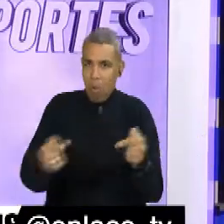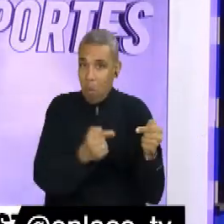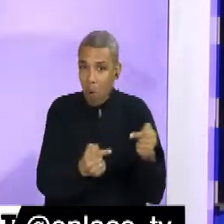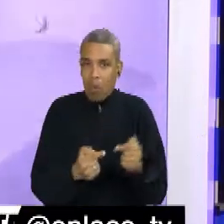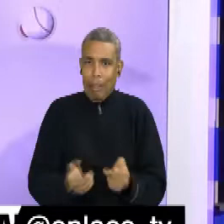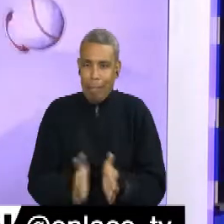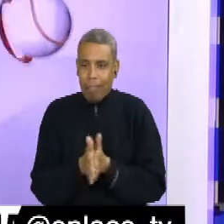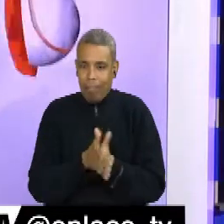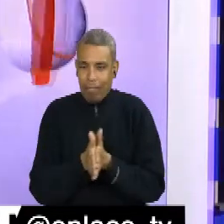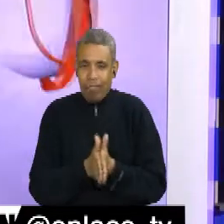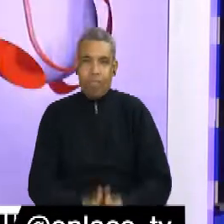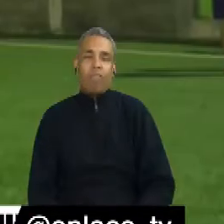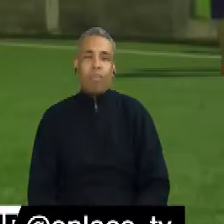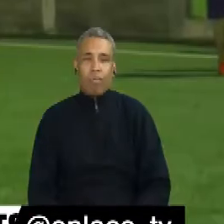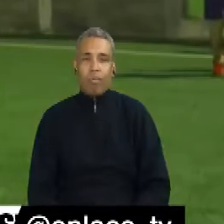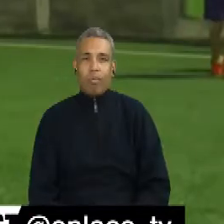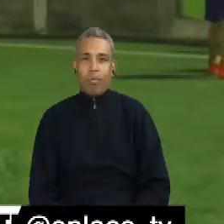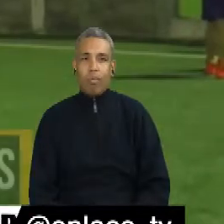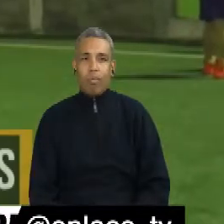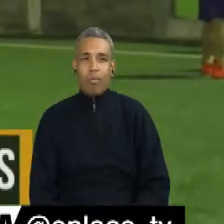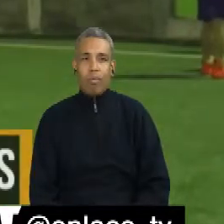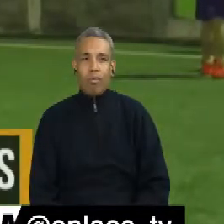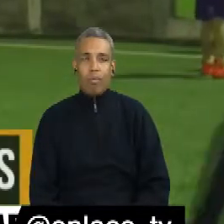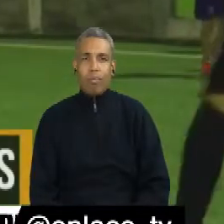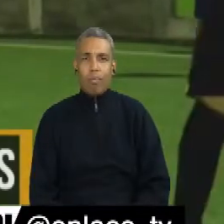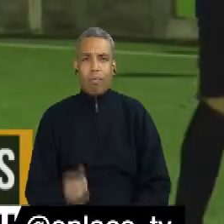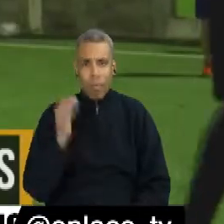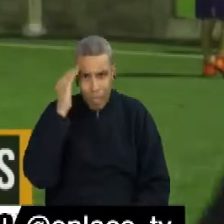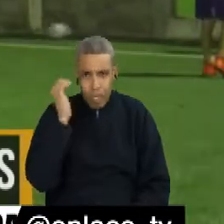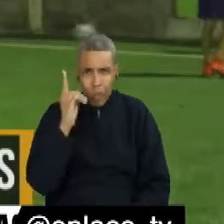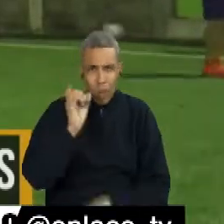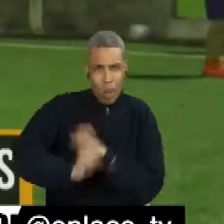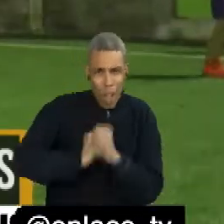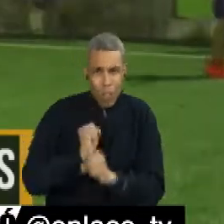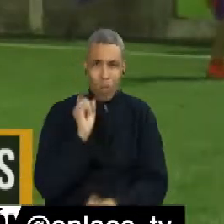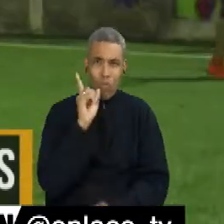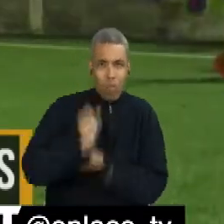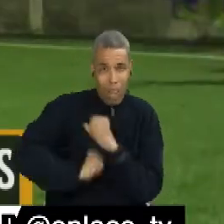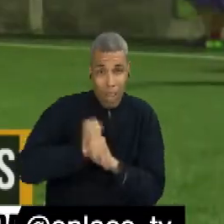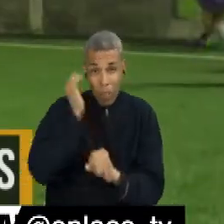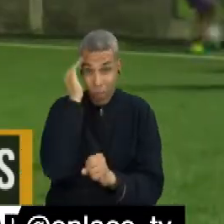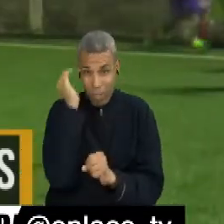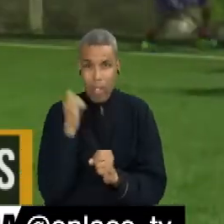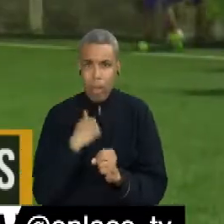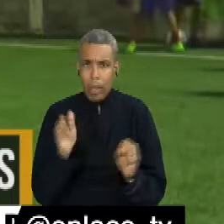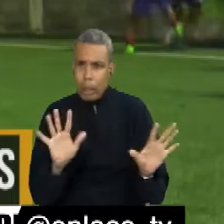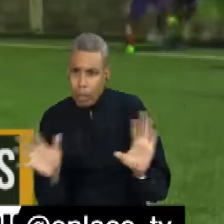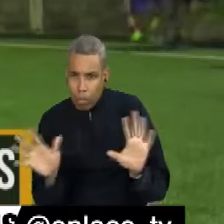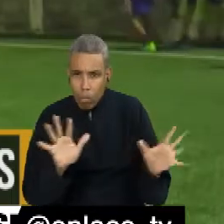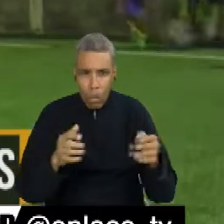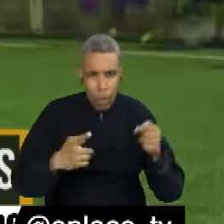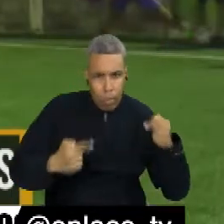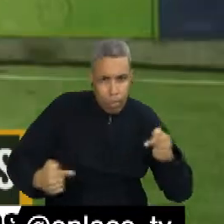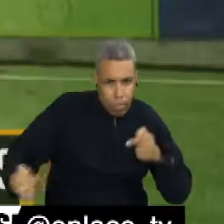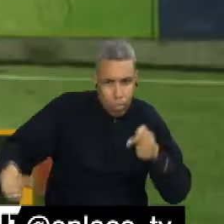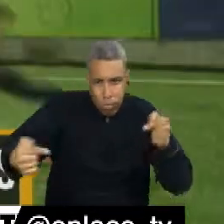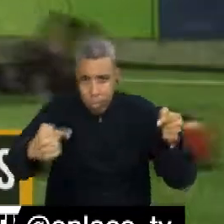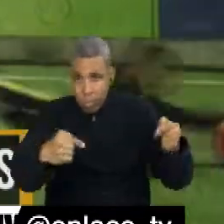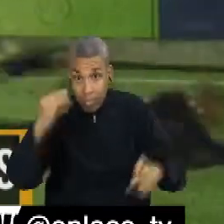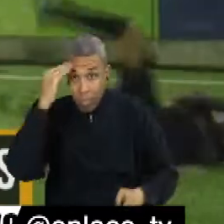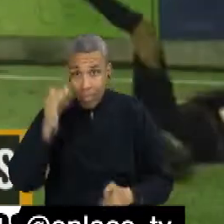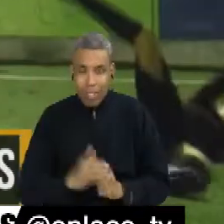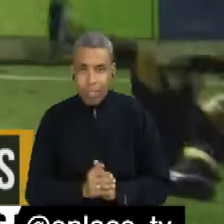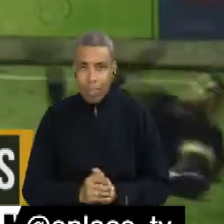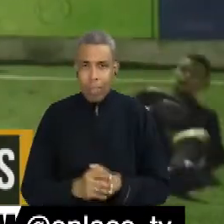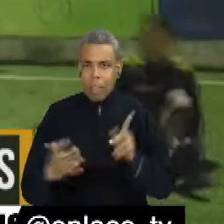nuestra ciudad. La batalla de arqueros es el torneo esperado por los clubes de la ciudad. Es así que desde ya el Club Deportivo Galán